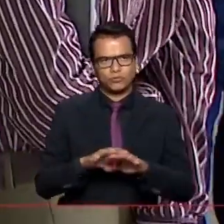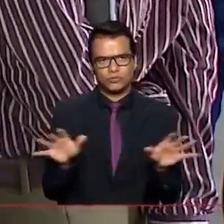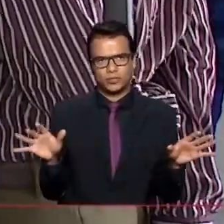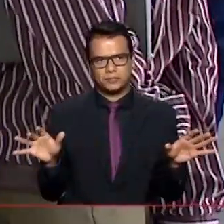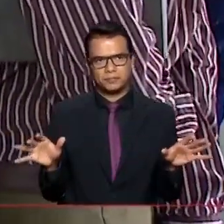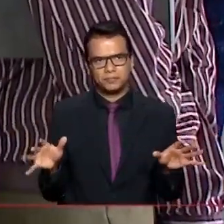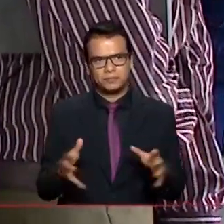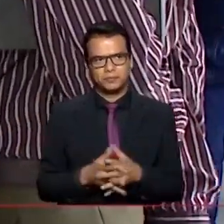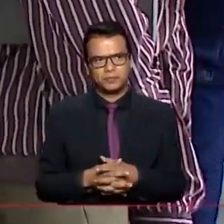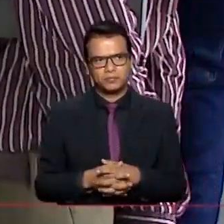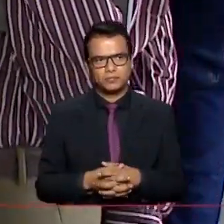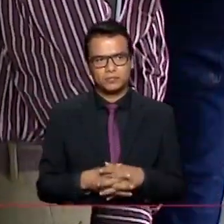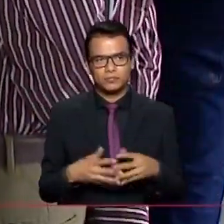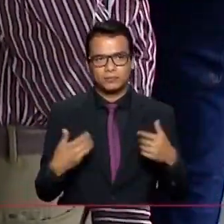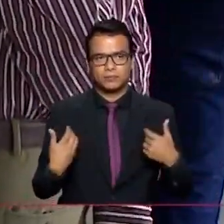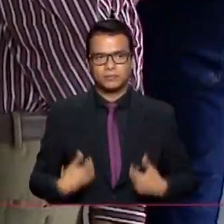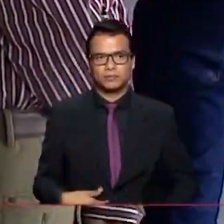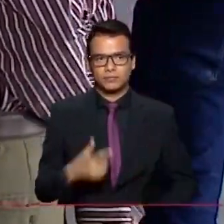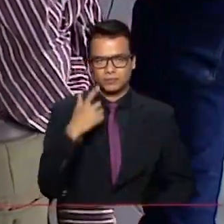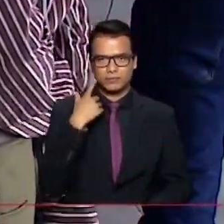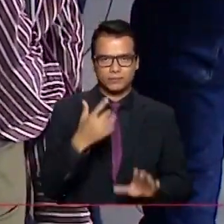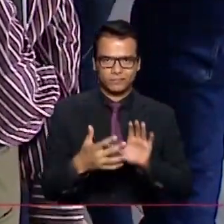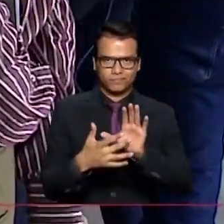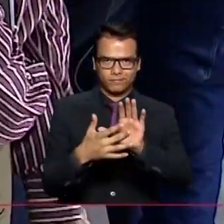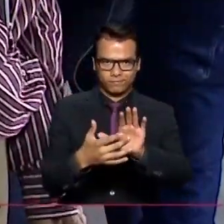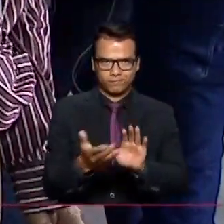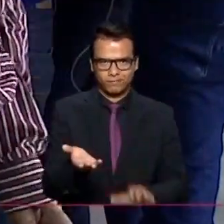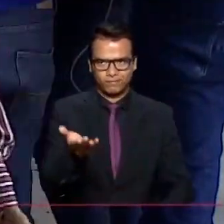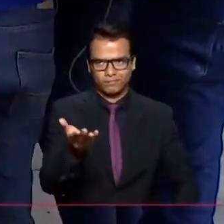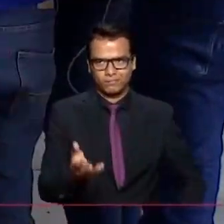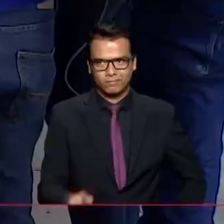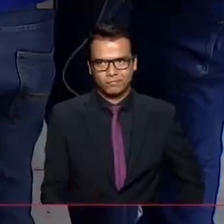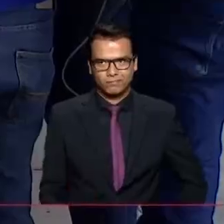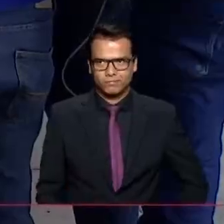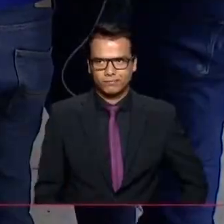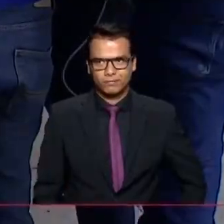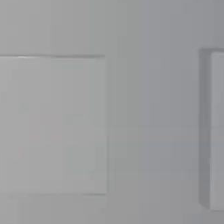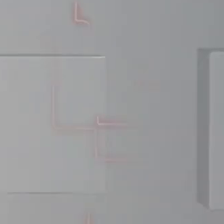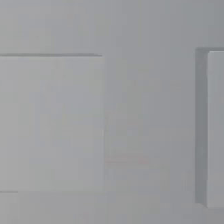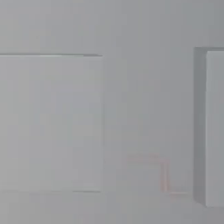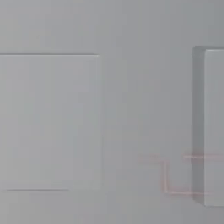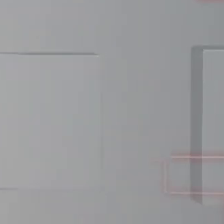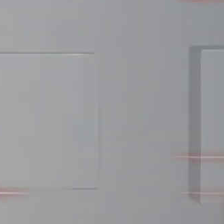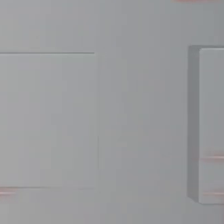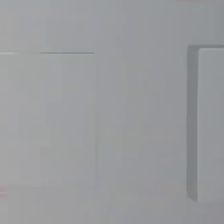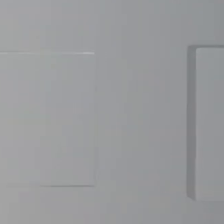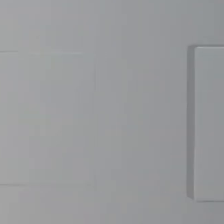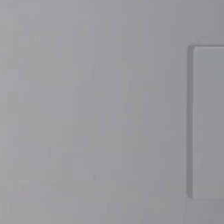Santiago de Cali. Este fue un informe para Telepacífico Noticias con Carmen Alicia Sarmiento Mora.